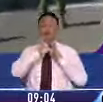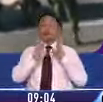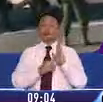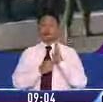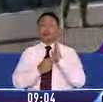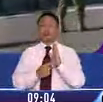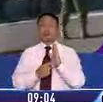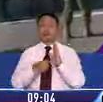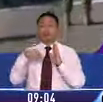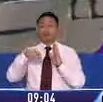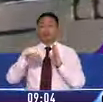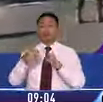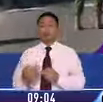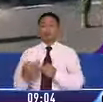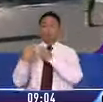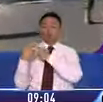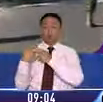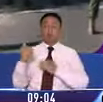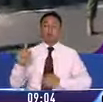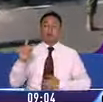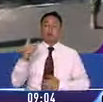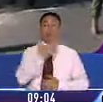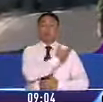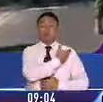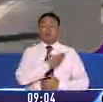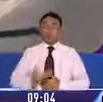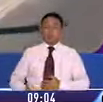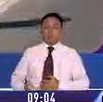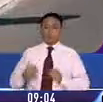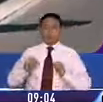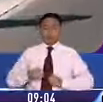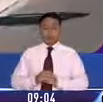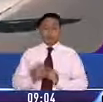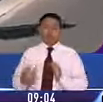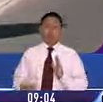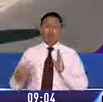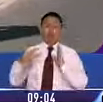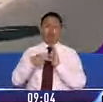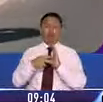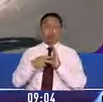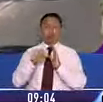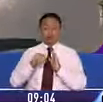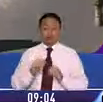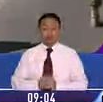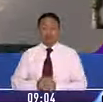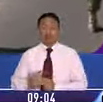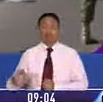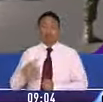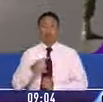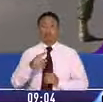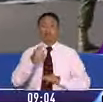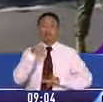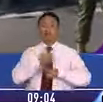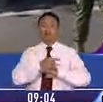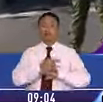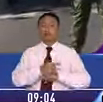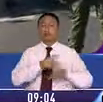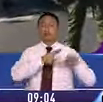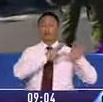Constitución y que le da el poder al primer mandatario de poder activarlo, según lo que establece el decreto